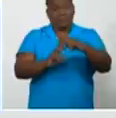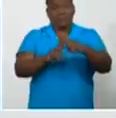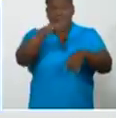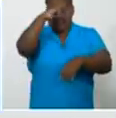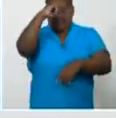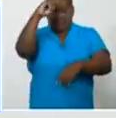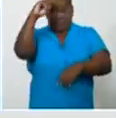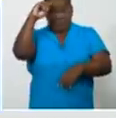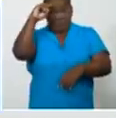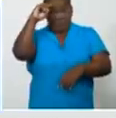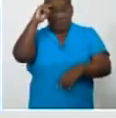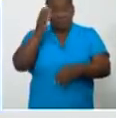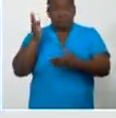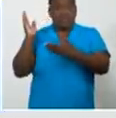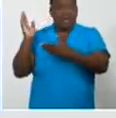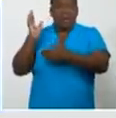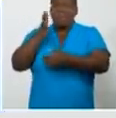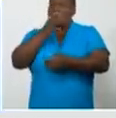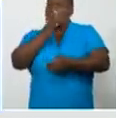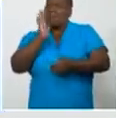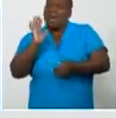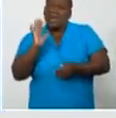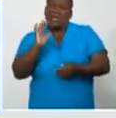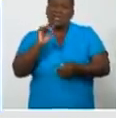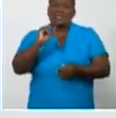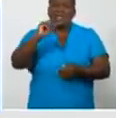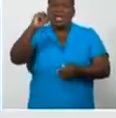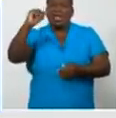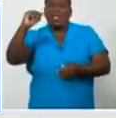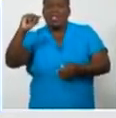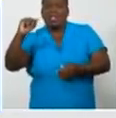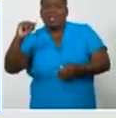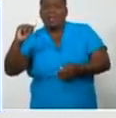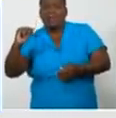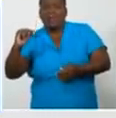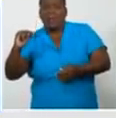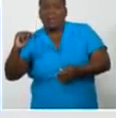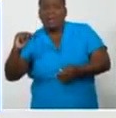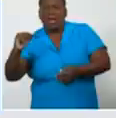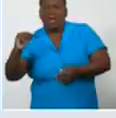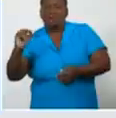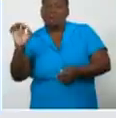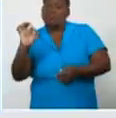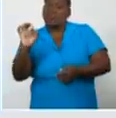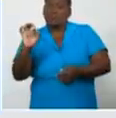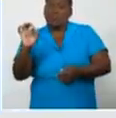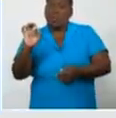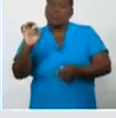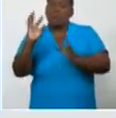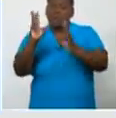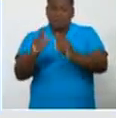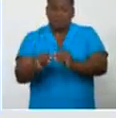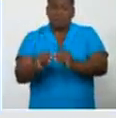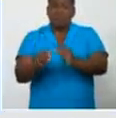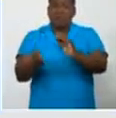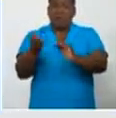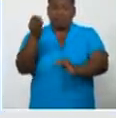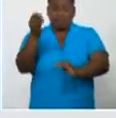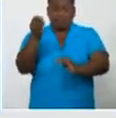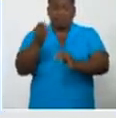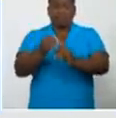Espíritu parece que quiere ir disminuyendo el número de casos, pero todavía con una cifra muy